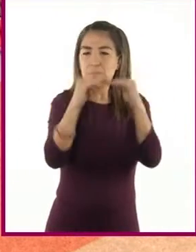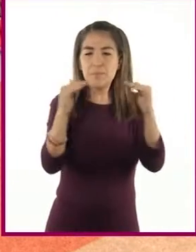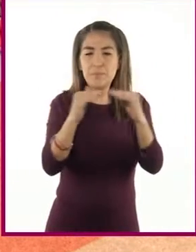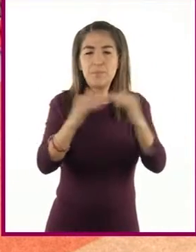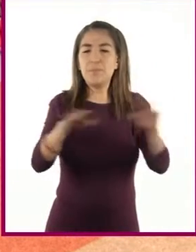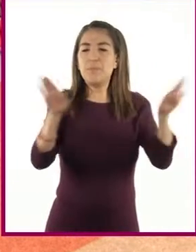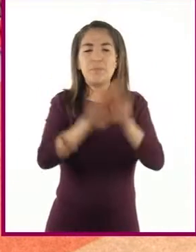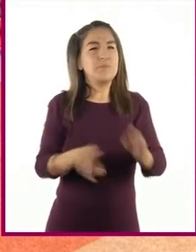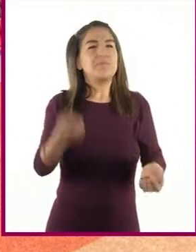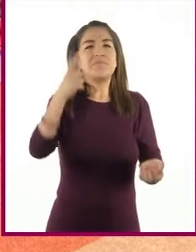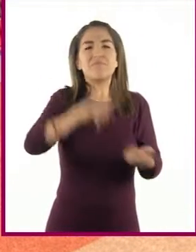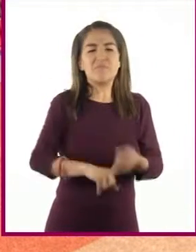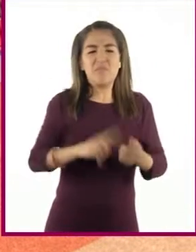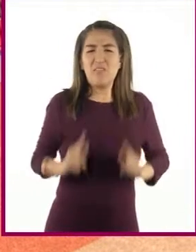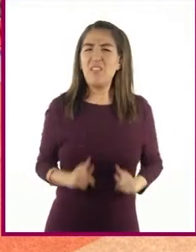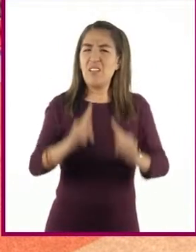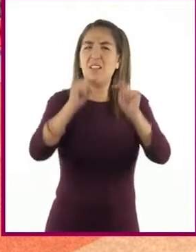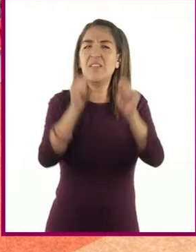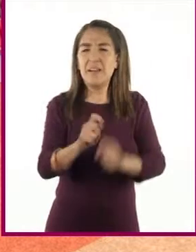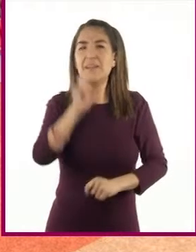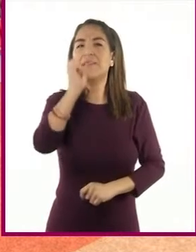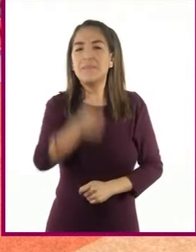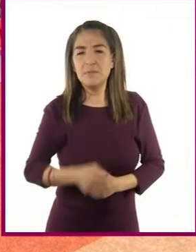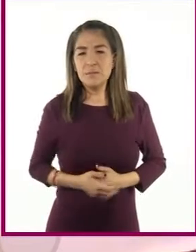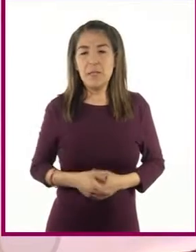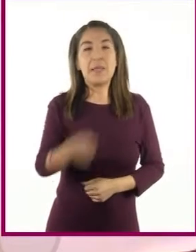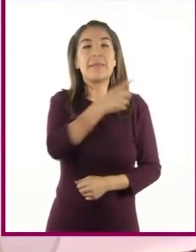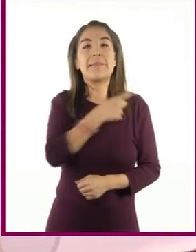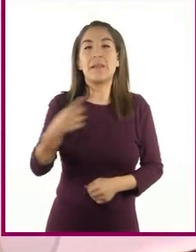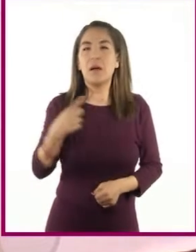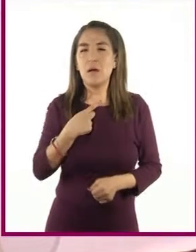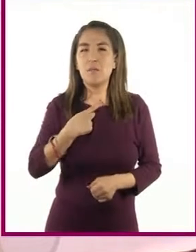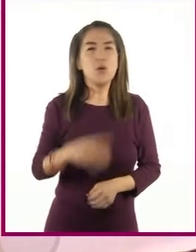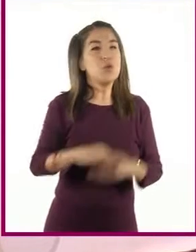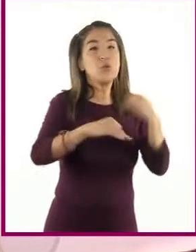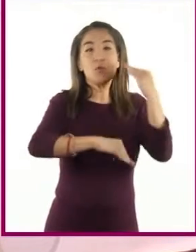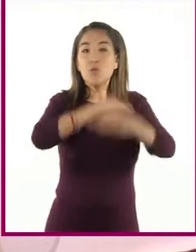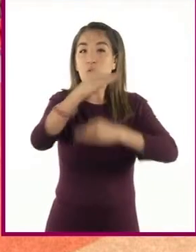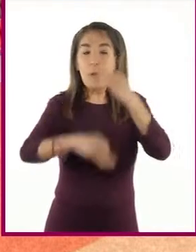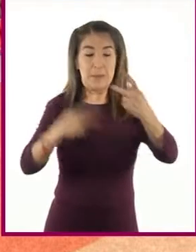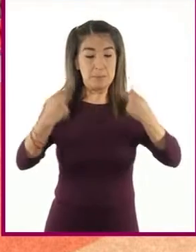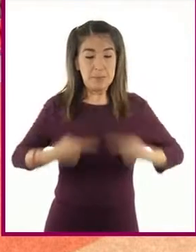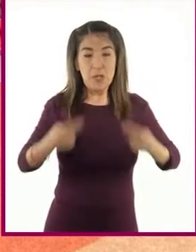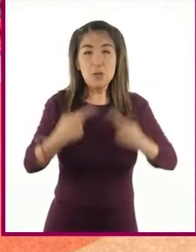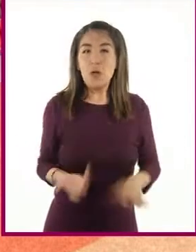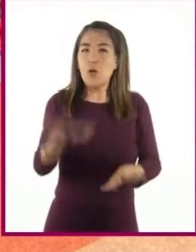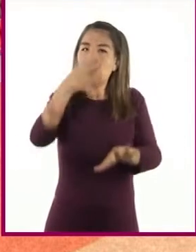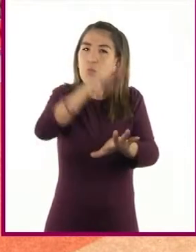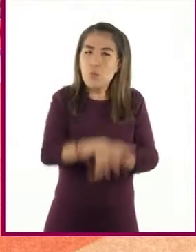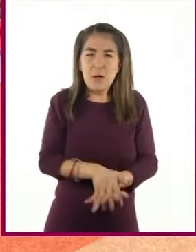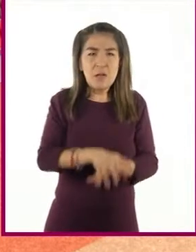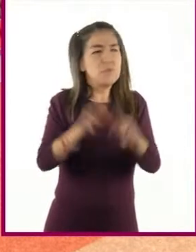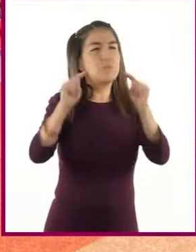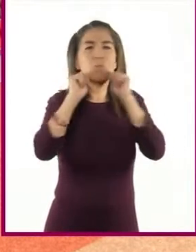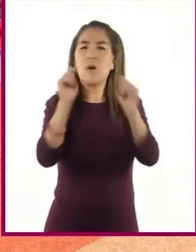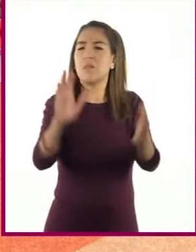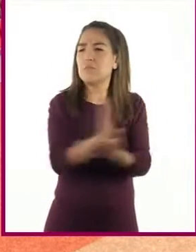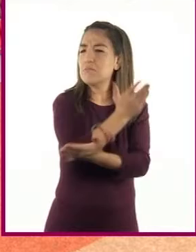no es arbitraria, es decir, que debe incluir a todas y todos los miembros de la sociedad sin